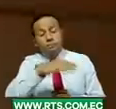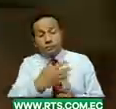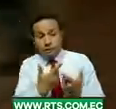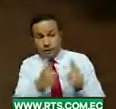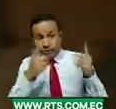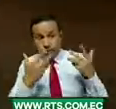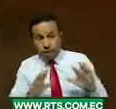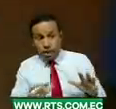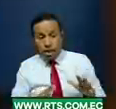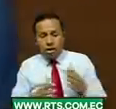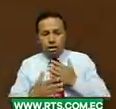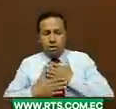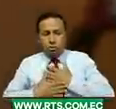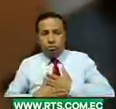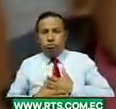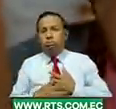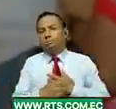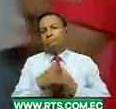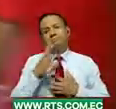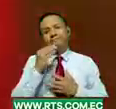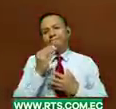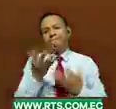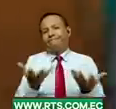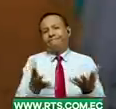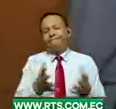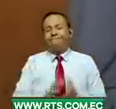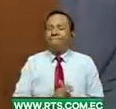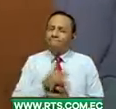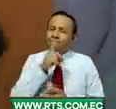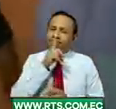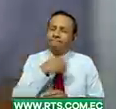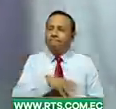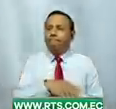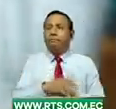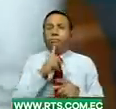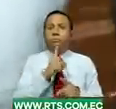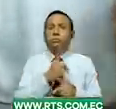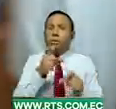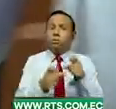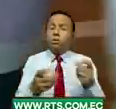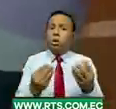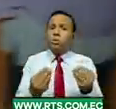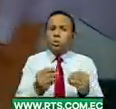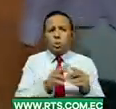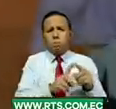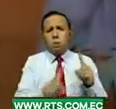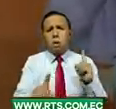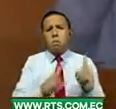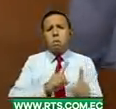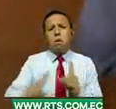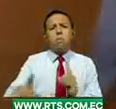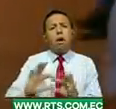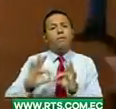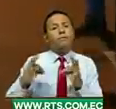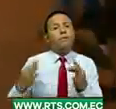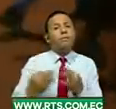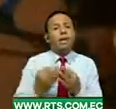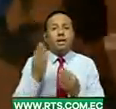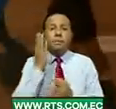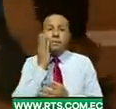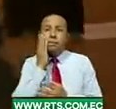fin. Bueno, no quiere hablar. Como lo ven, están listos, están saliendo de a poco. Lo recibe la